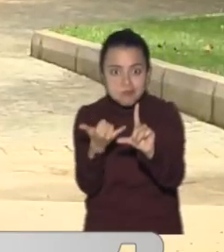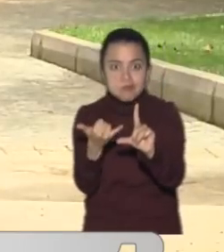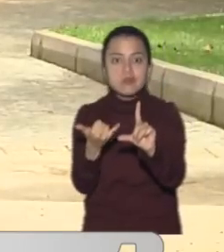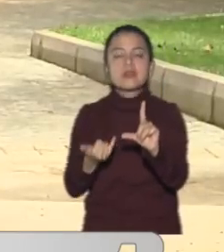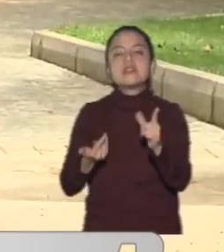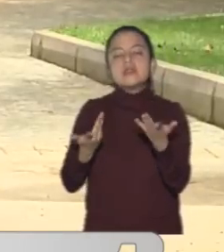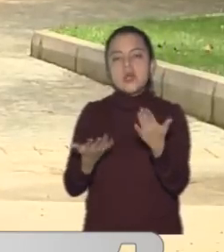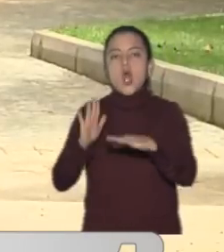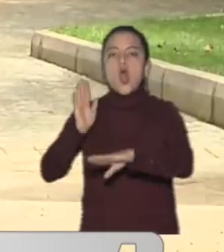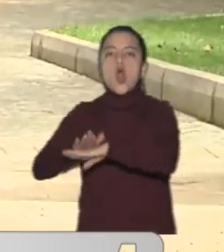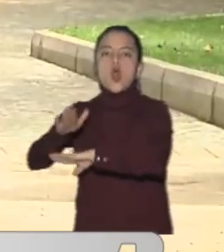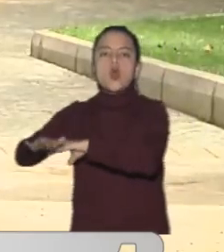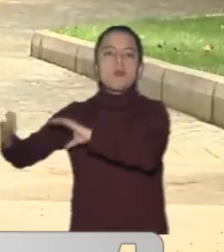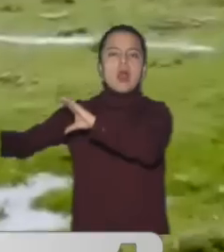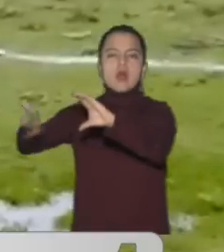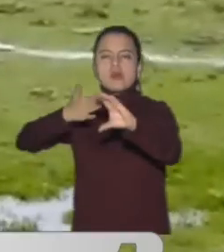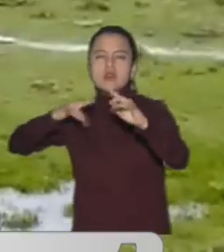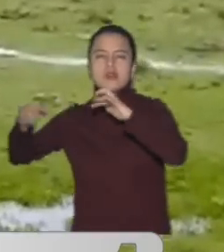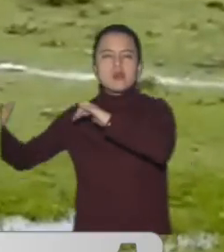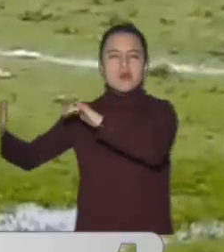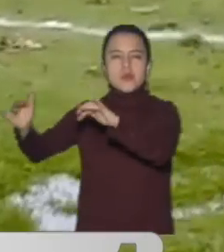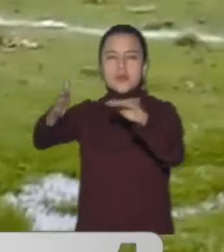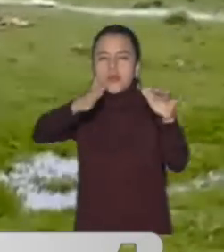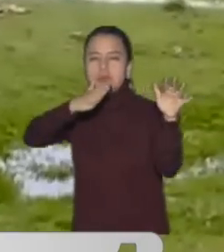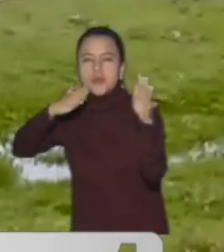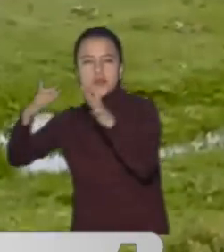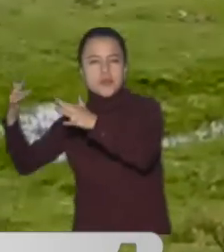condiciones climáticas que hay en la zona.